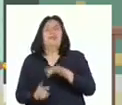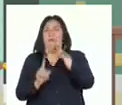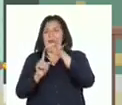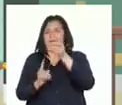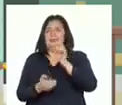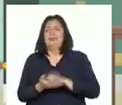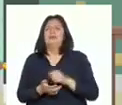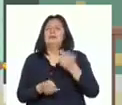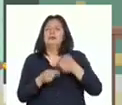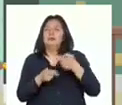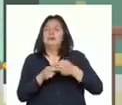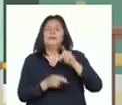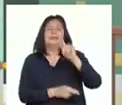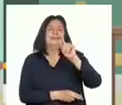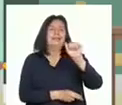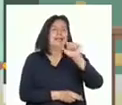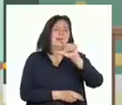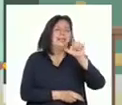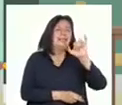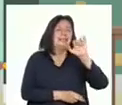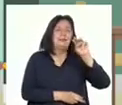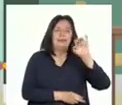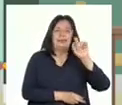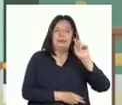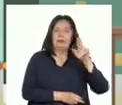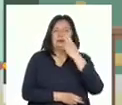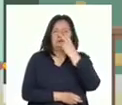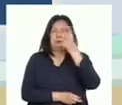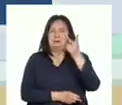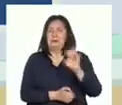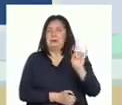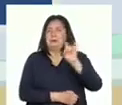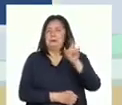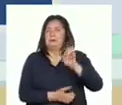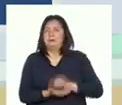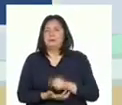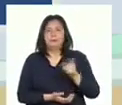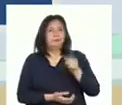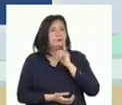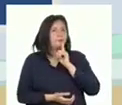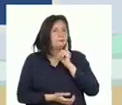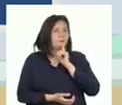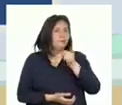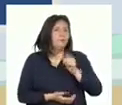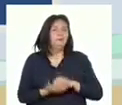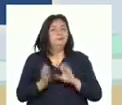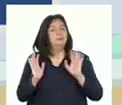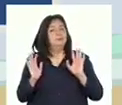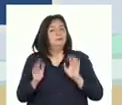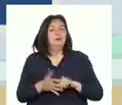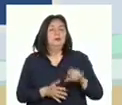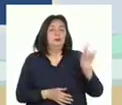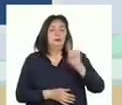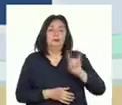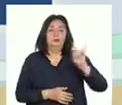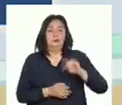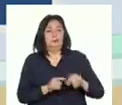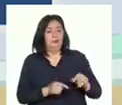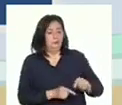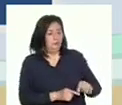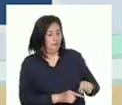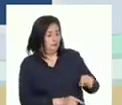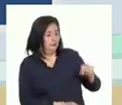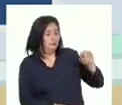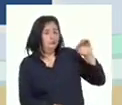especial, el tallímetro. Vamos a ver cómo se usa. El papá de Daniel le ha propuesto usar el tallímetro